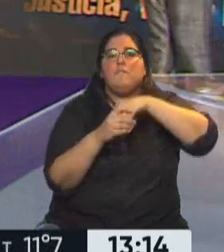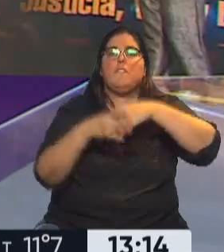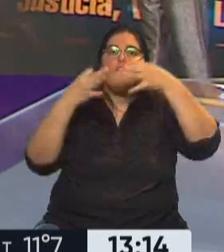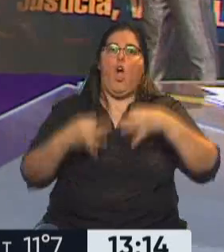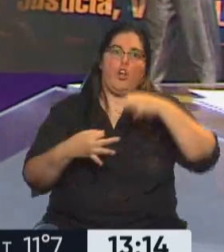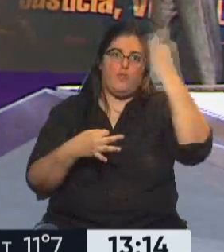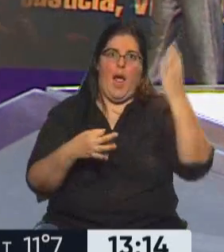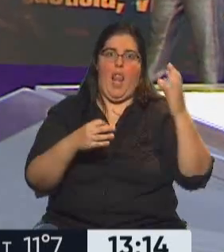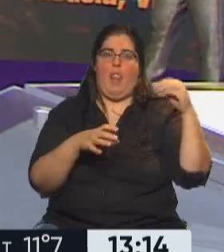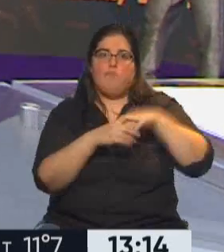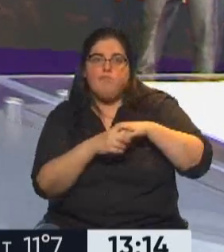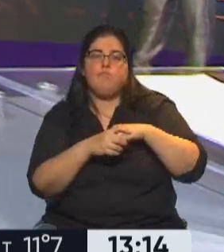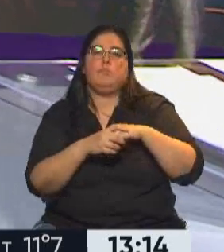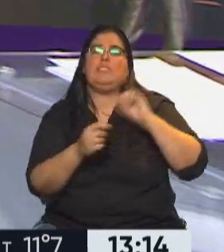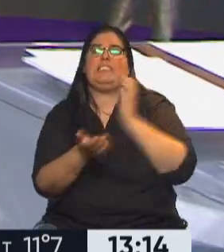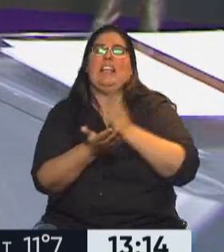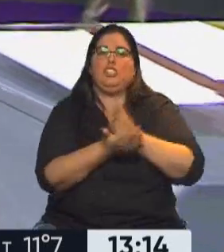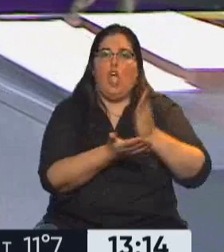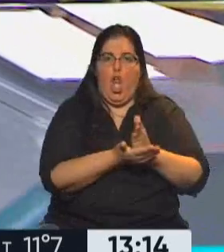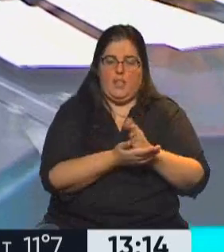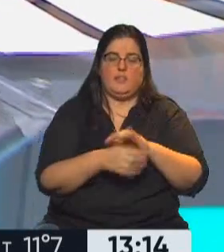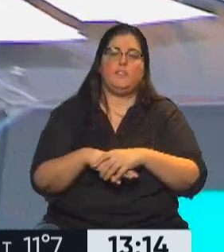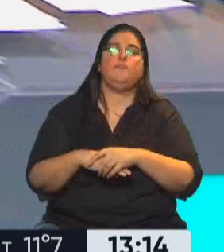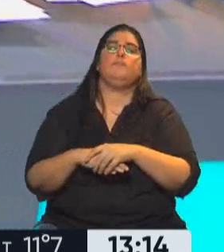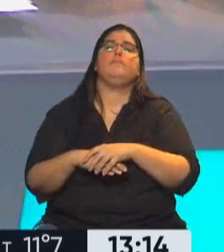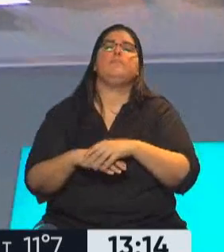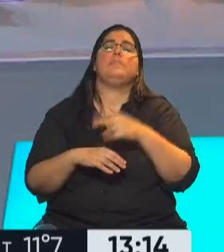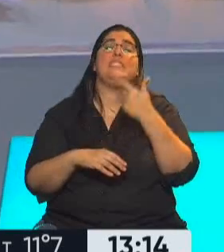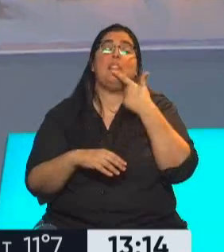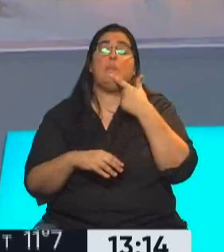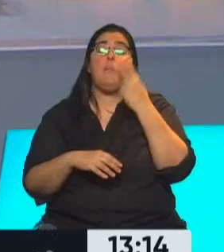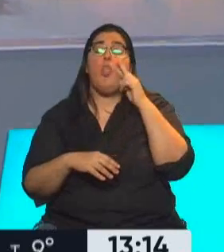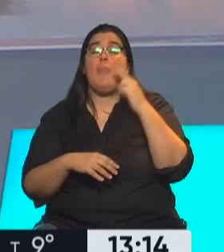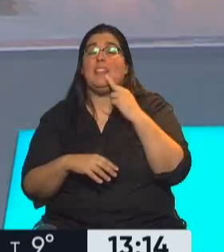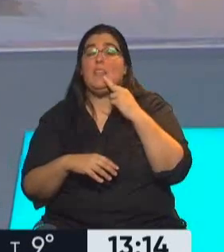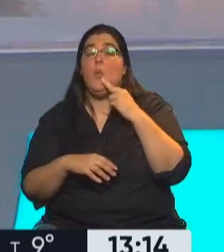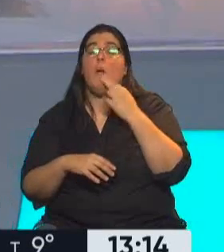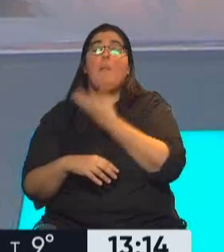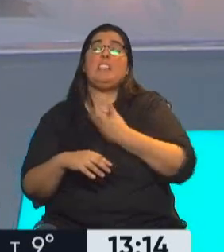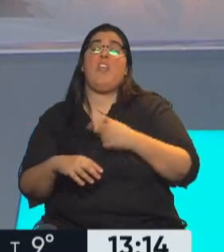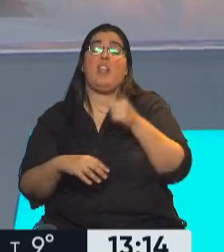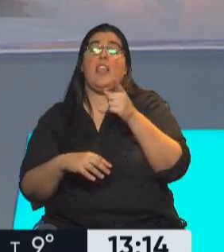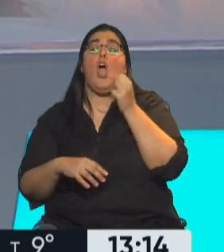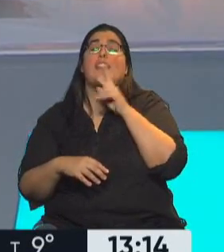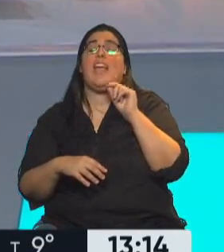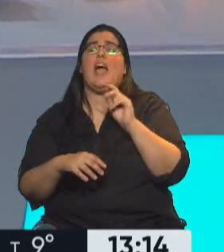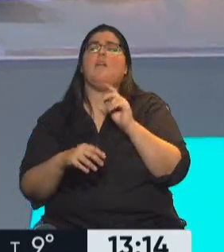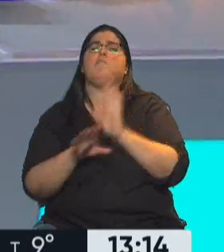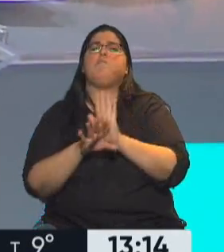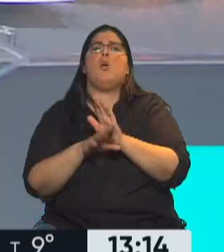y las sanciones, ¿no? Y acá vemos como en septiembre del 2019, estamos hablando, Ortega prohíbe el ingreso de 7 diplomáticos, entre ellos